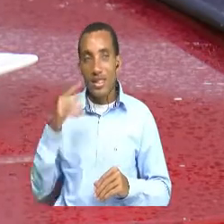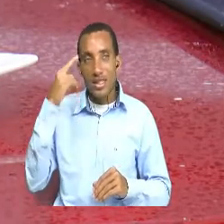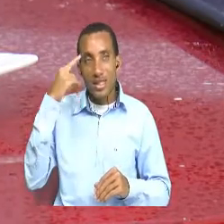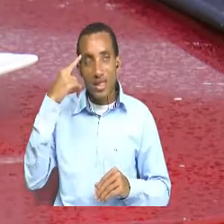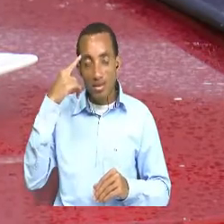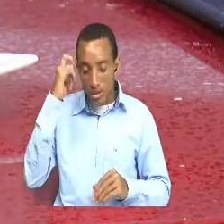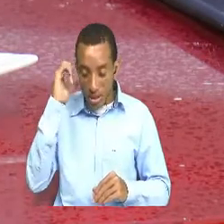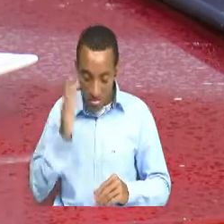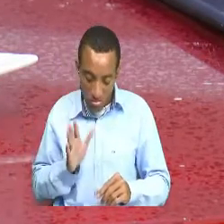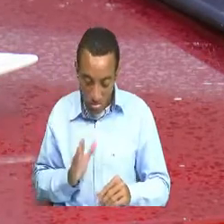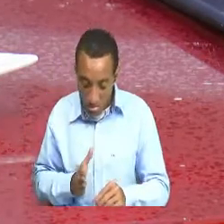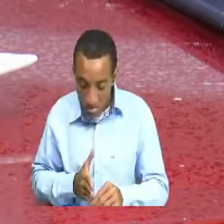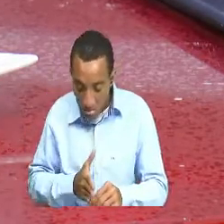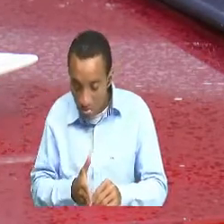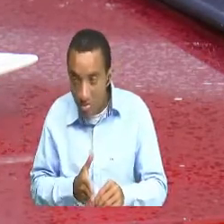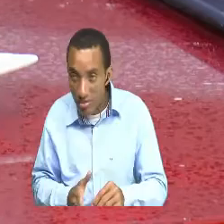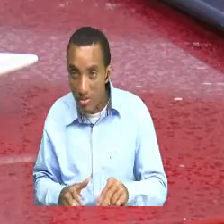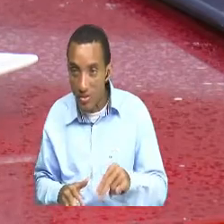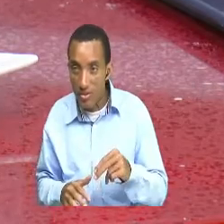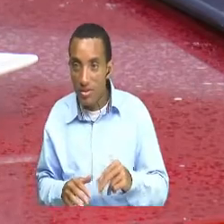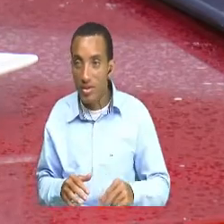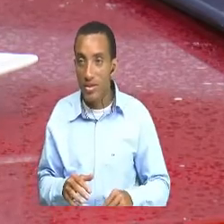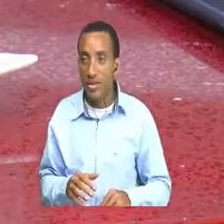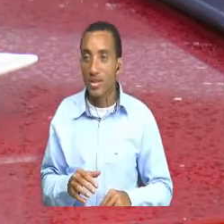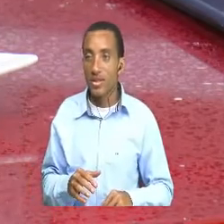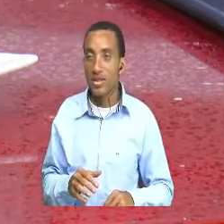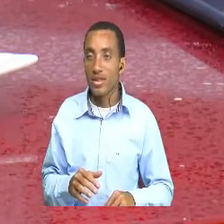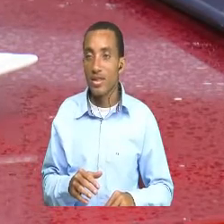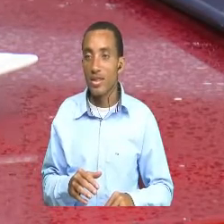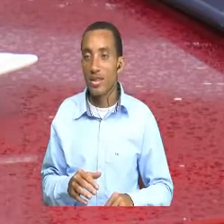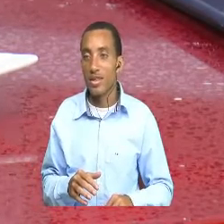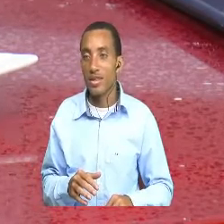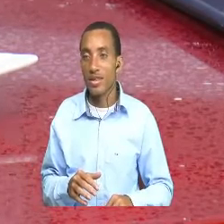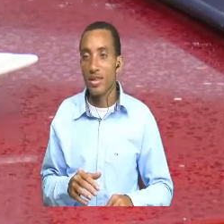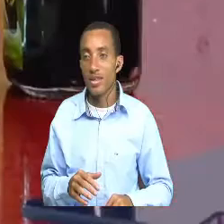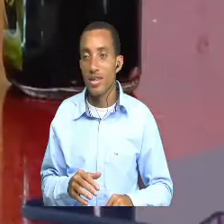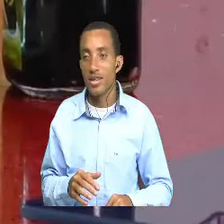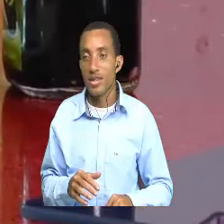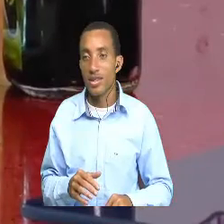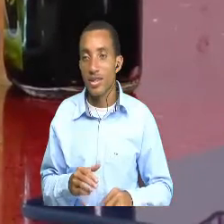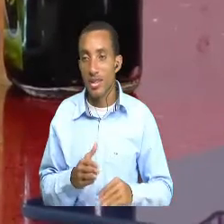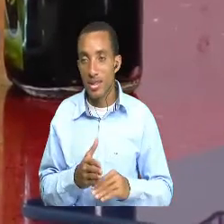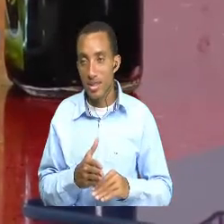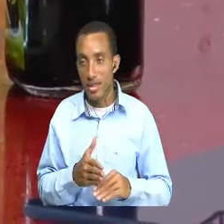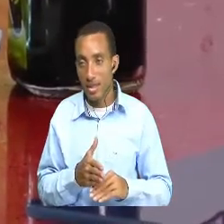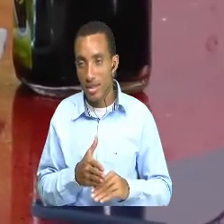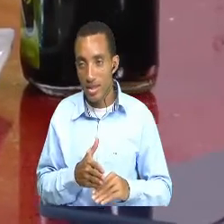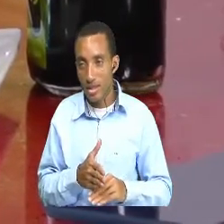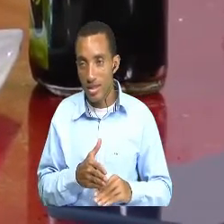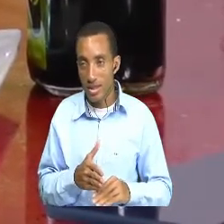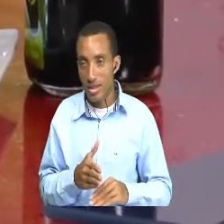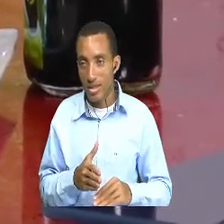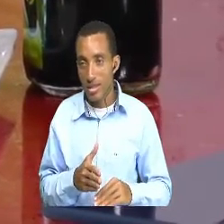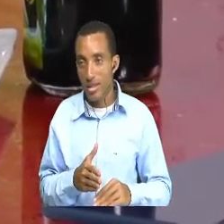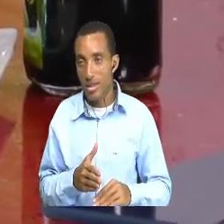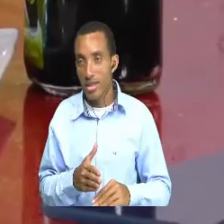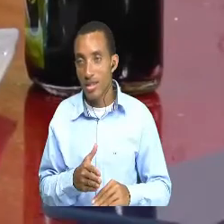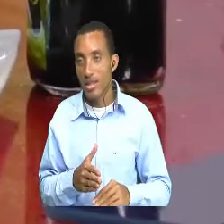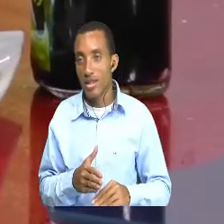arriesgar vamos a ir por aquí vamos a cortar un pedacito por este lado